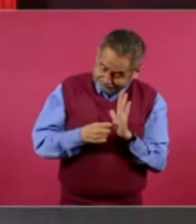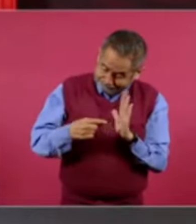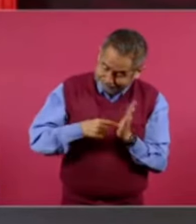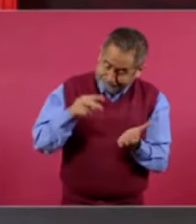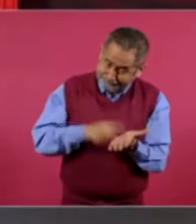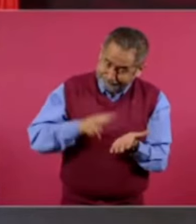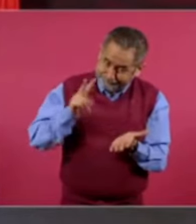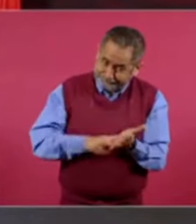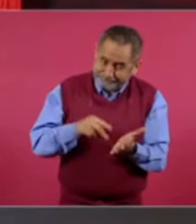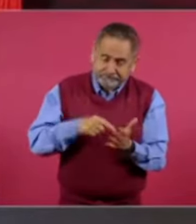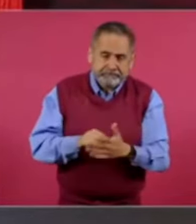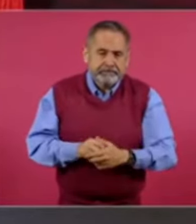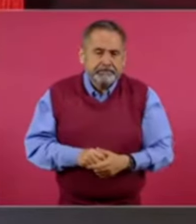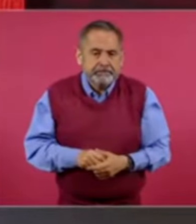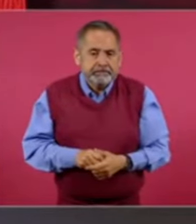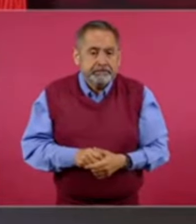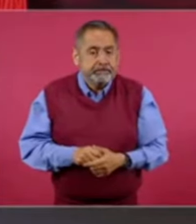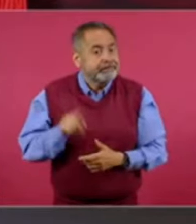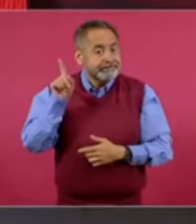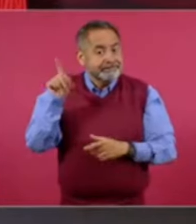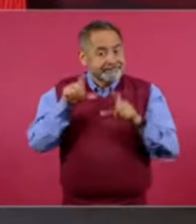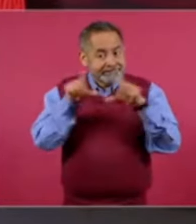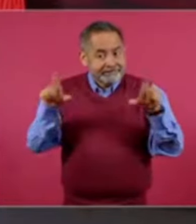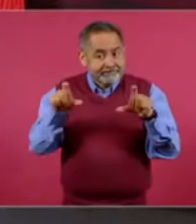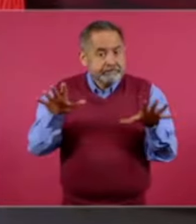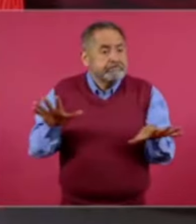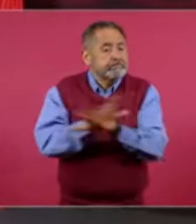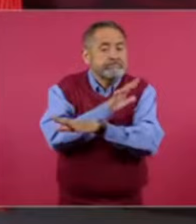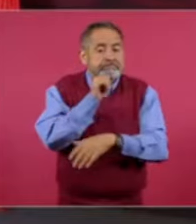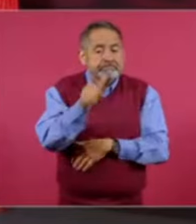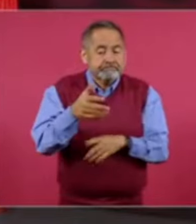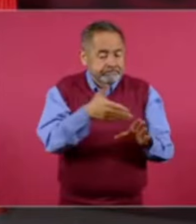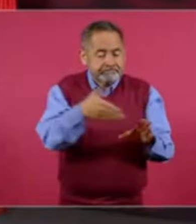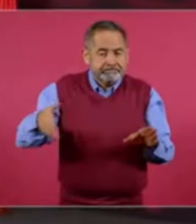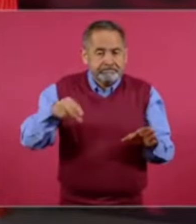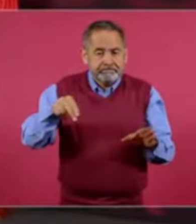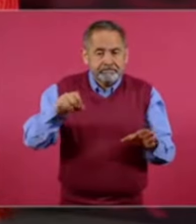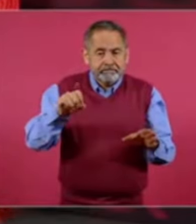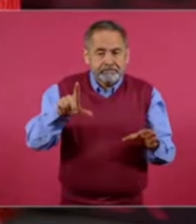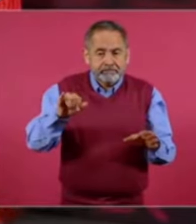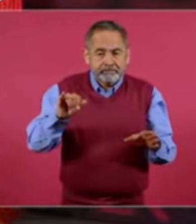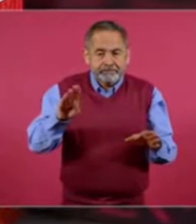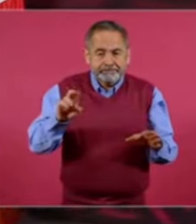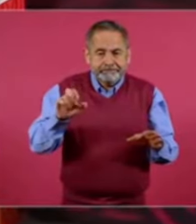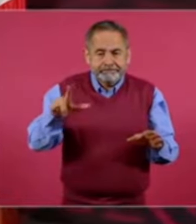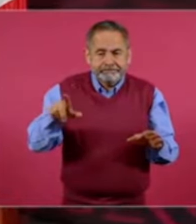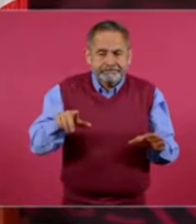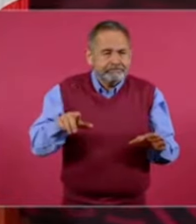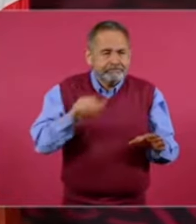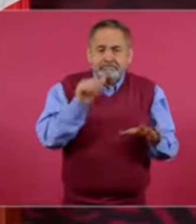Esto no lo cambiaron durante el periodo neoliberal porque